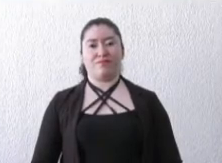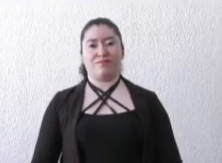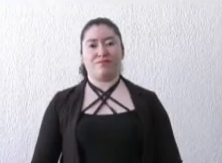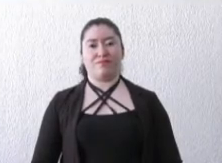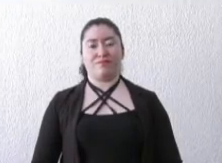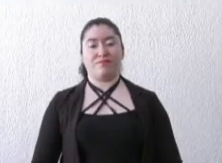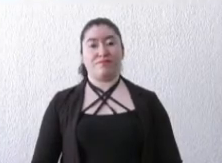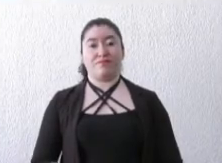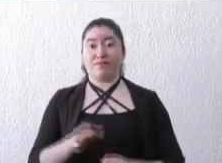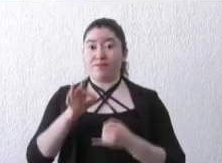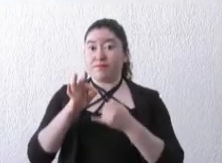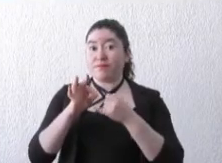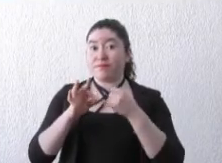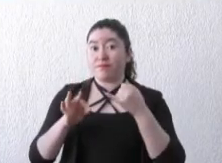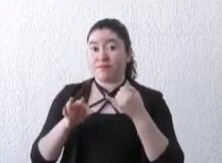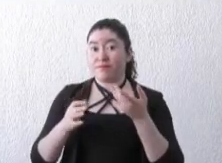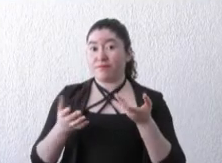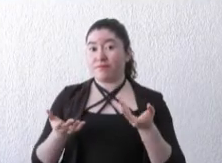Por último,